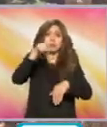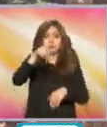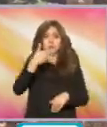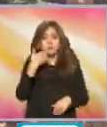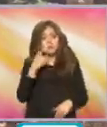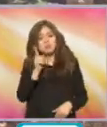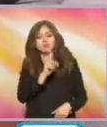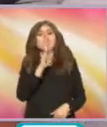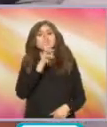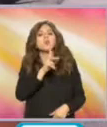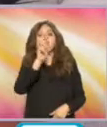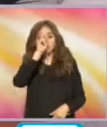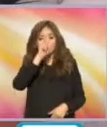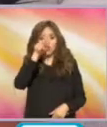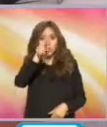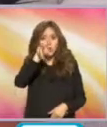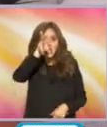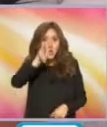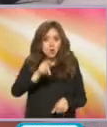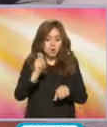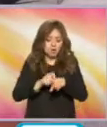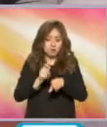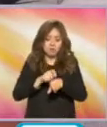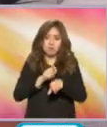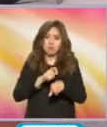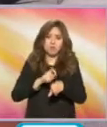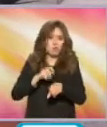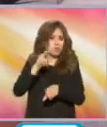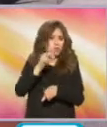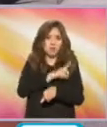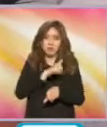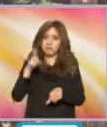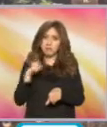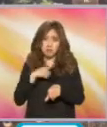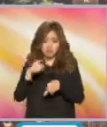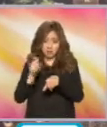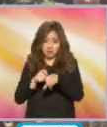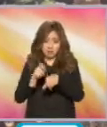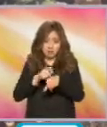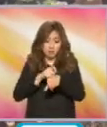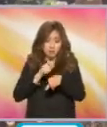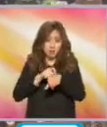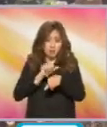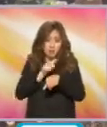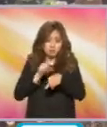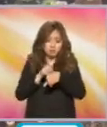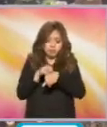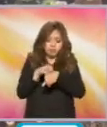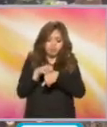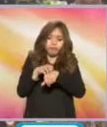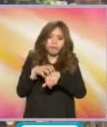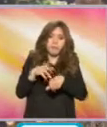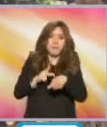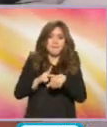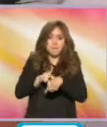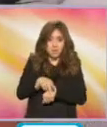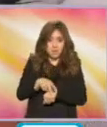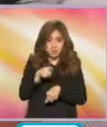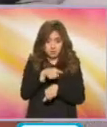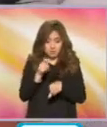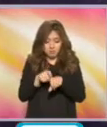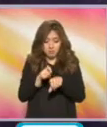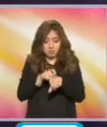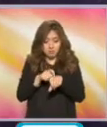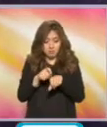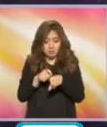más recomendable es que no se haga ni siquiera un tatuaje. Ni siquiera el tatuaje. Porque Claro. el mismo tatuaje puede Claro. engrosarse de esa misma manera. Sí, porque es una cicatriz lo que te queda